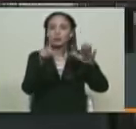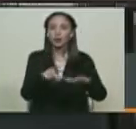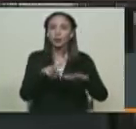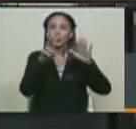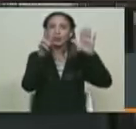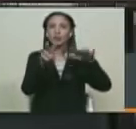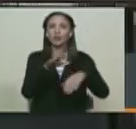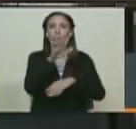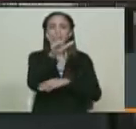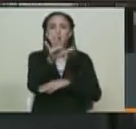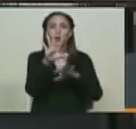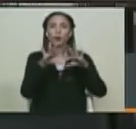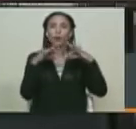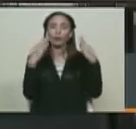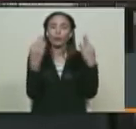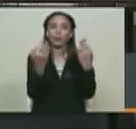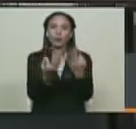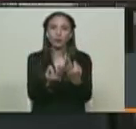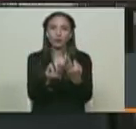4.466.675 familias.